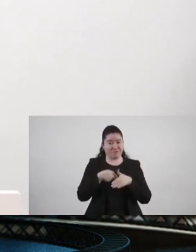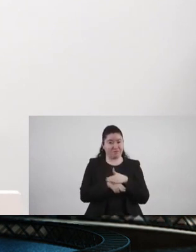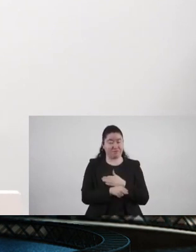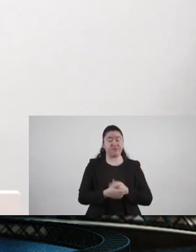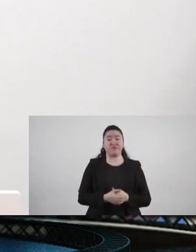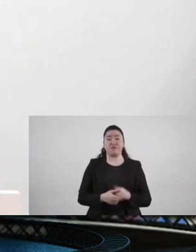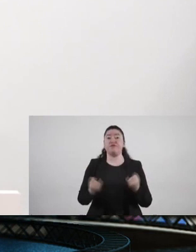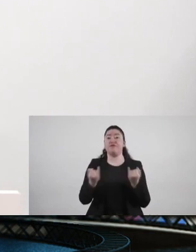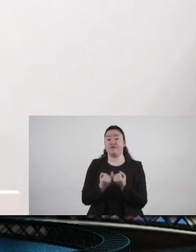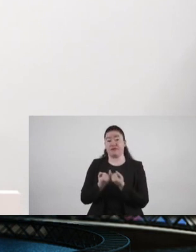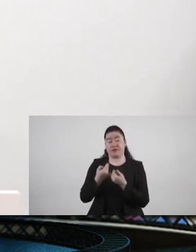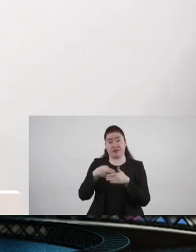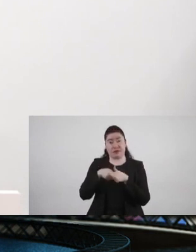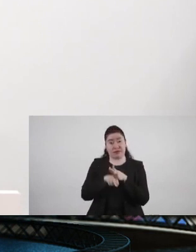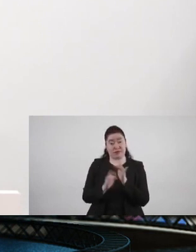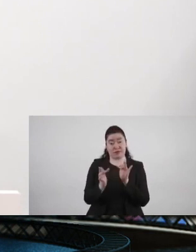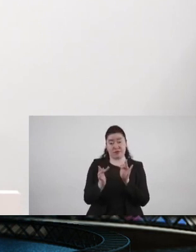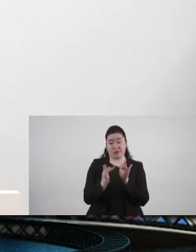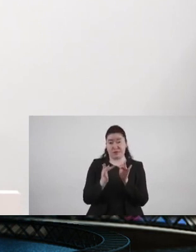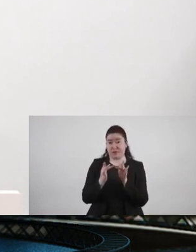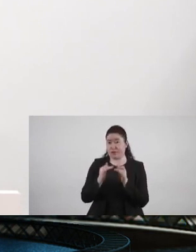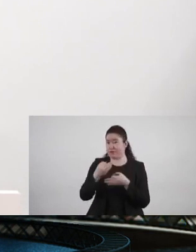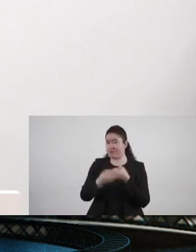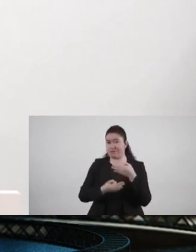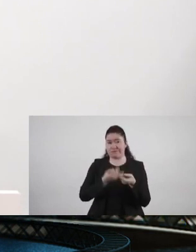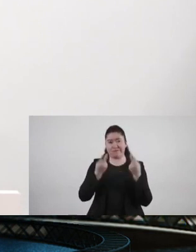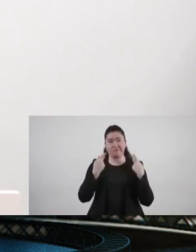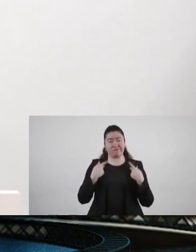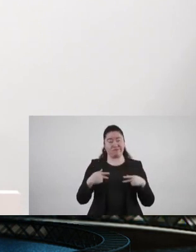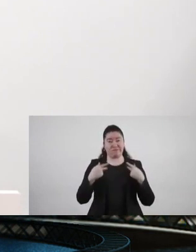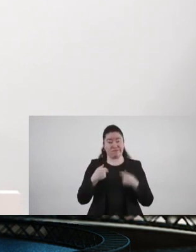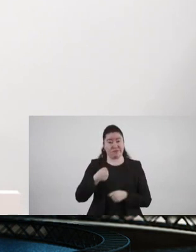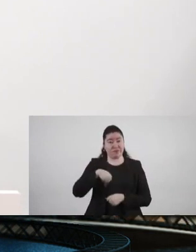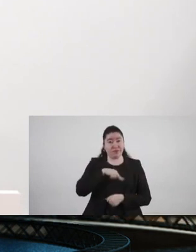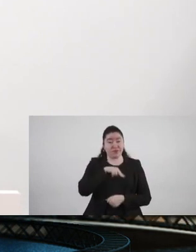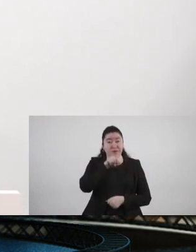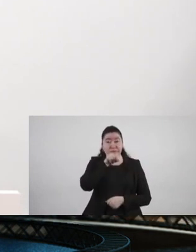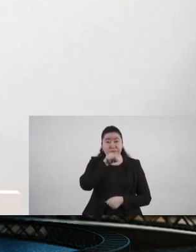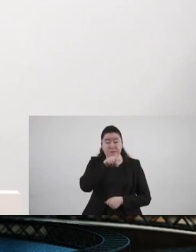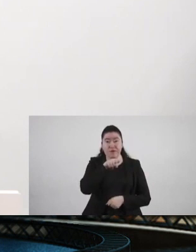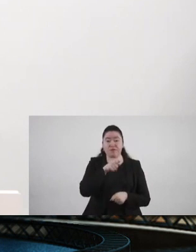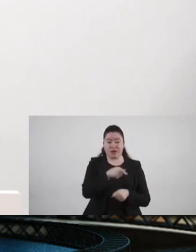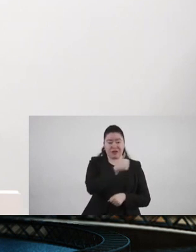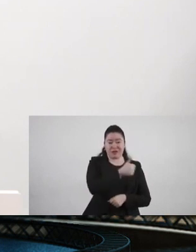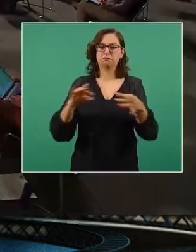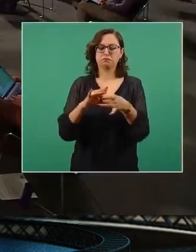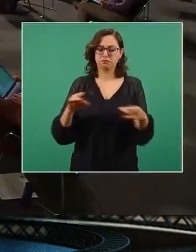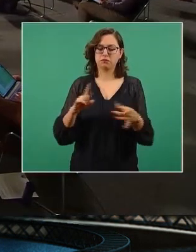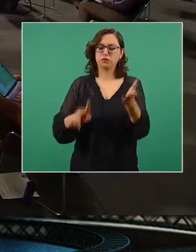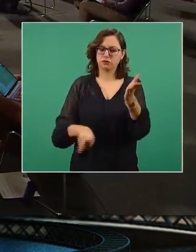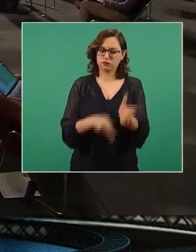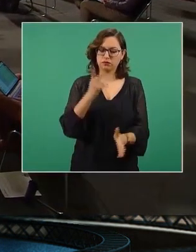También el metro está en contacto con todas las víctimas y daremos trámite a los requerimientos de cada uno de ellos.